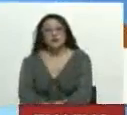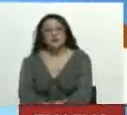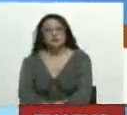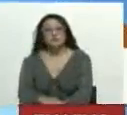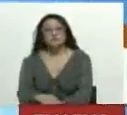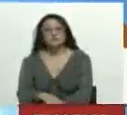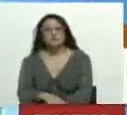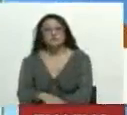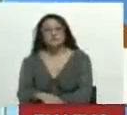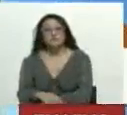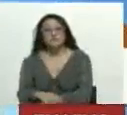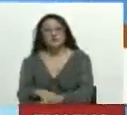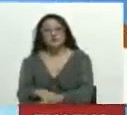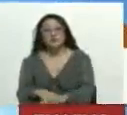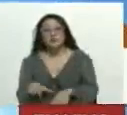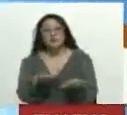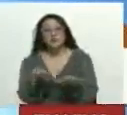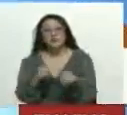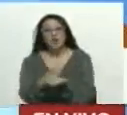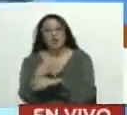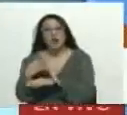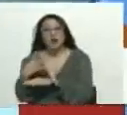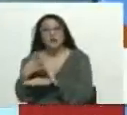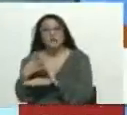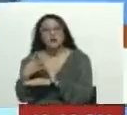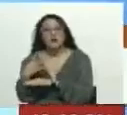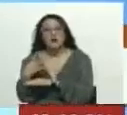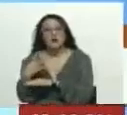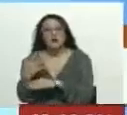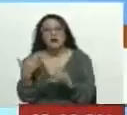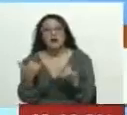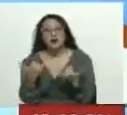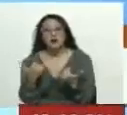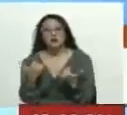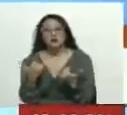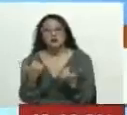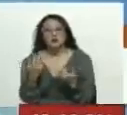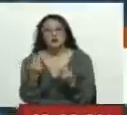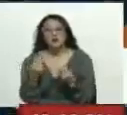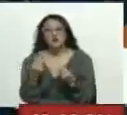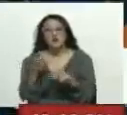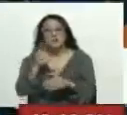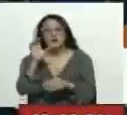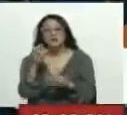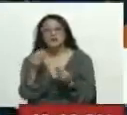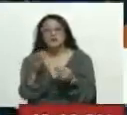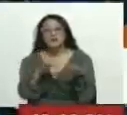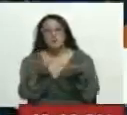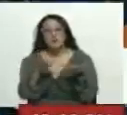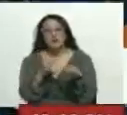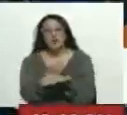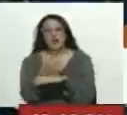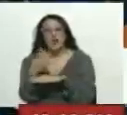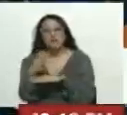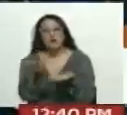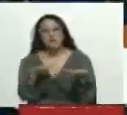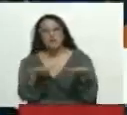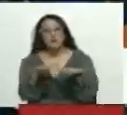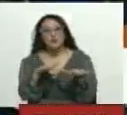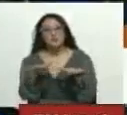que fue el movimiento del alma estamos aquí muchos países y muchos movimientos del Alba movimiento